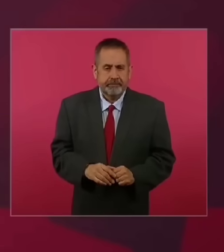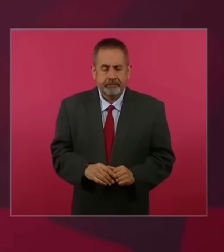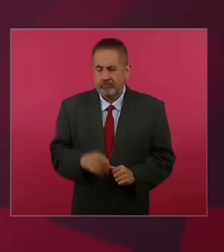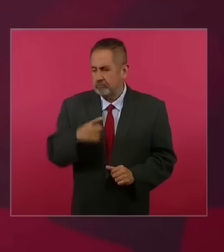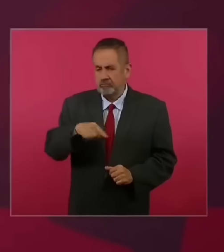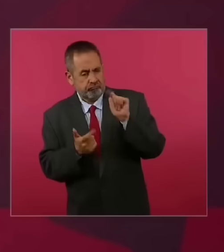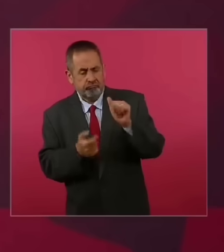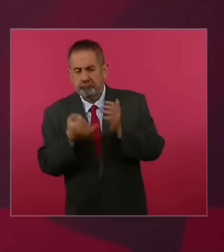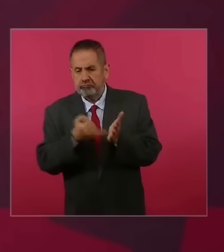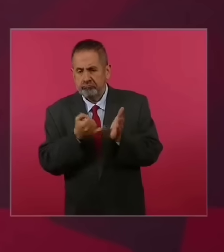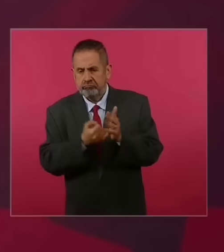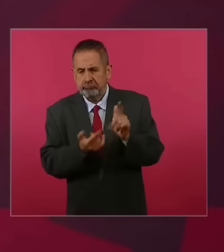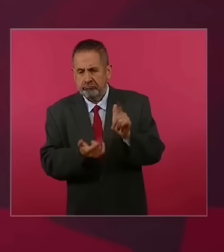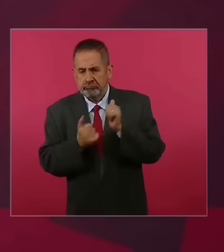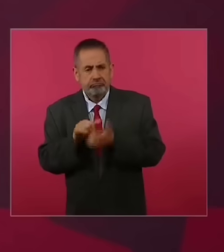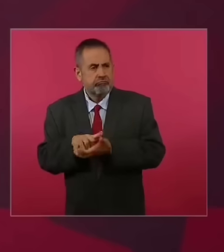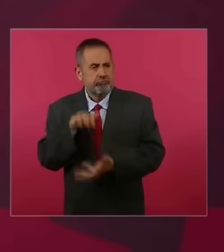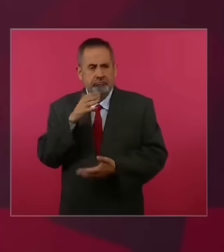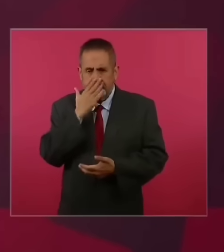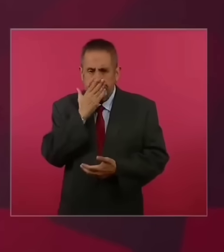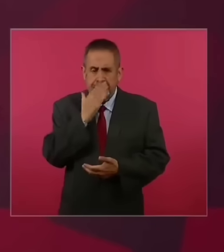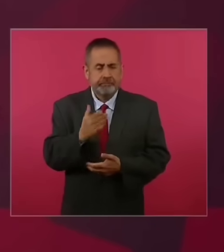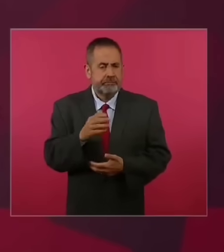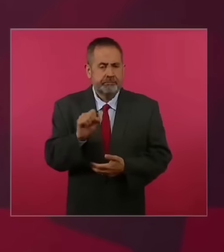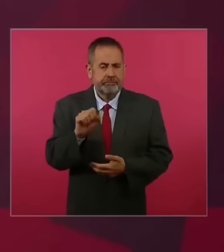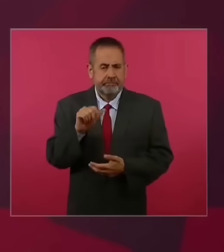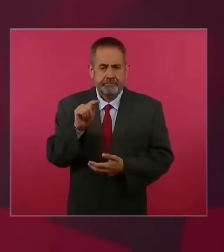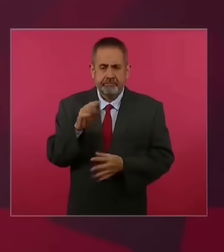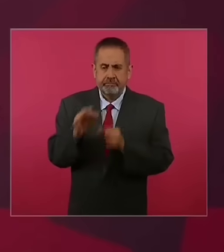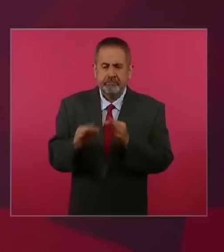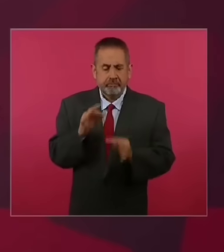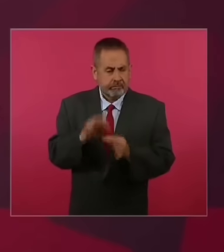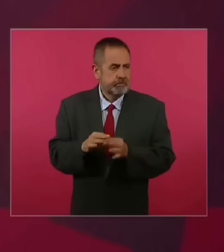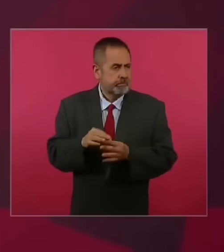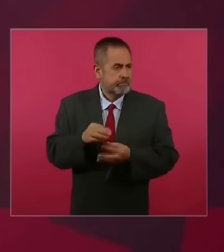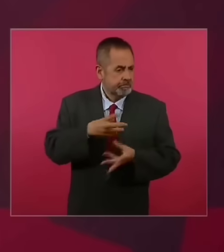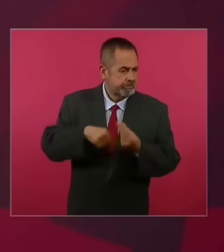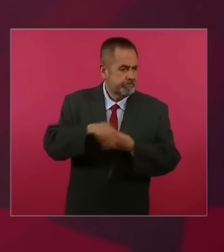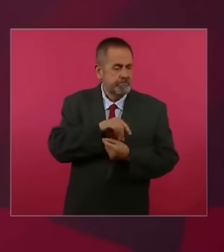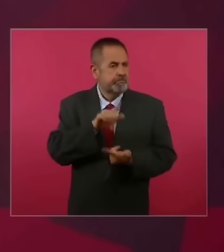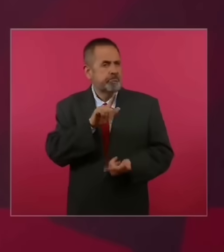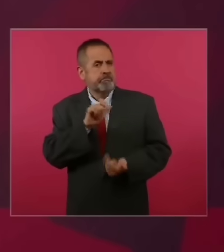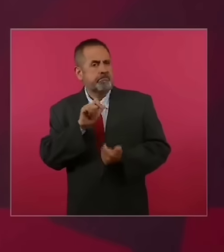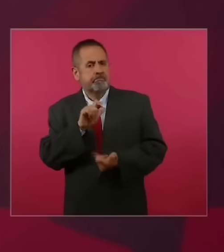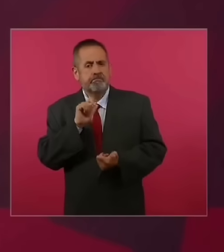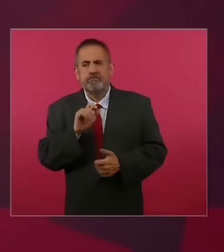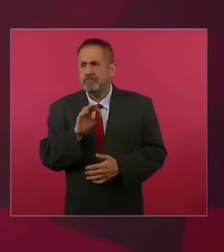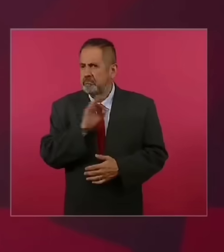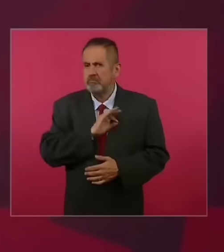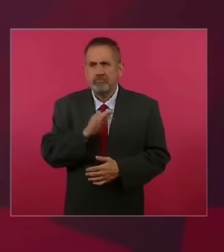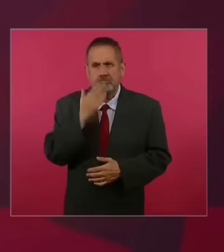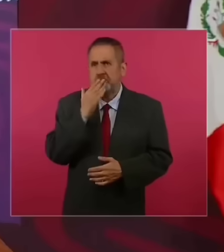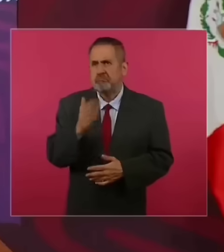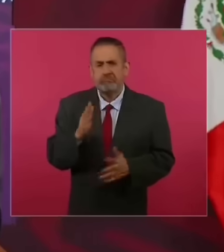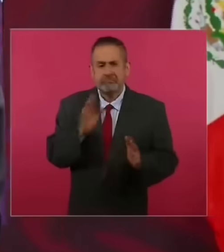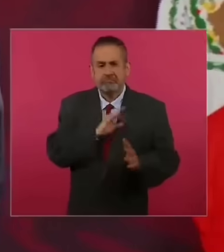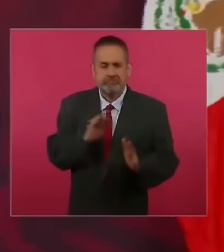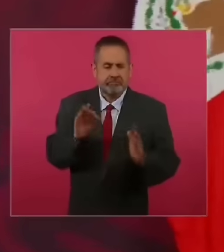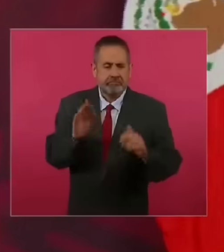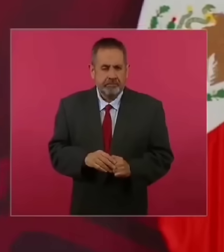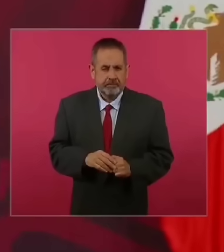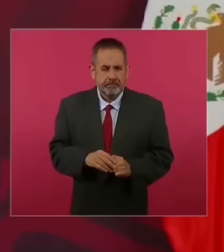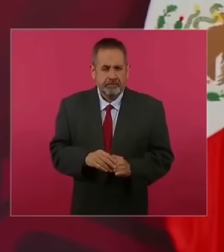importante. En lo tributario tenemos una recaudación de